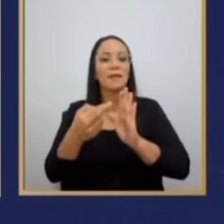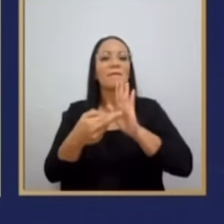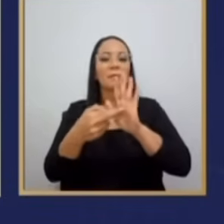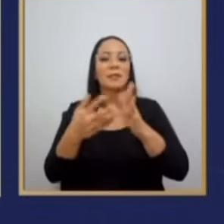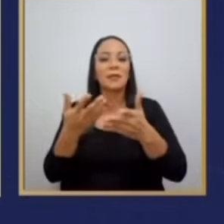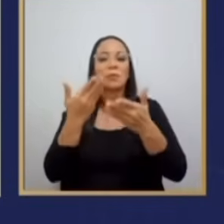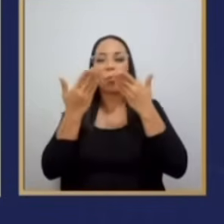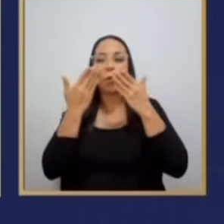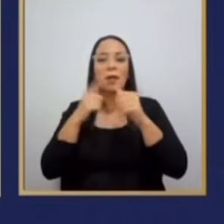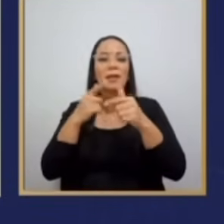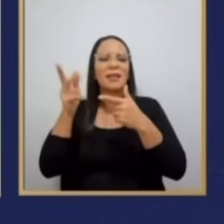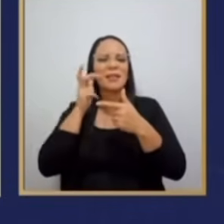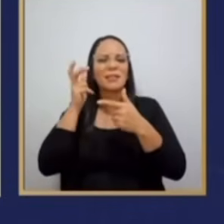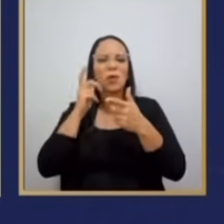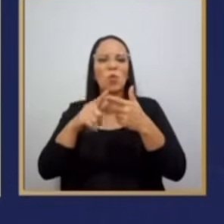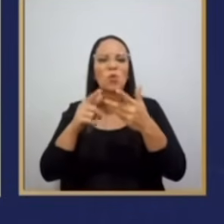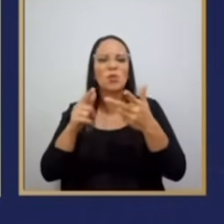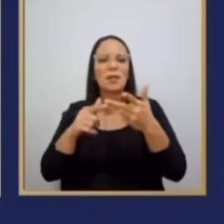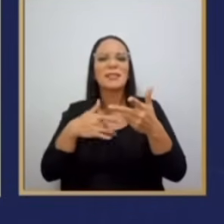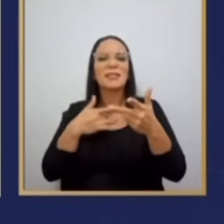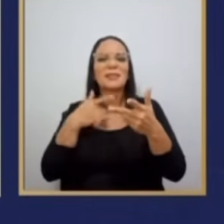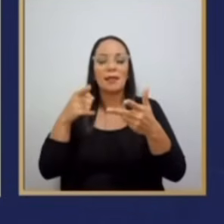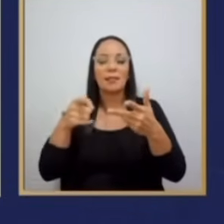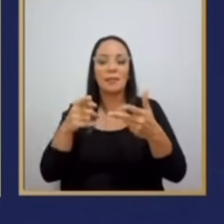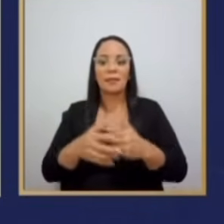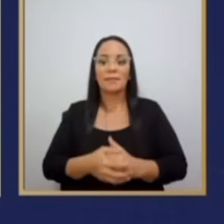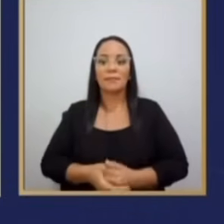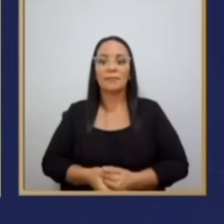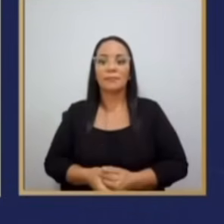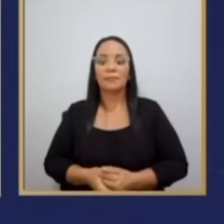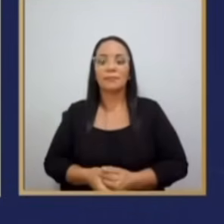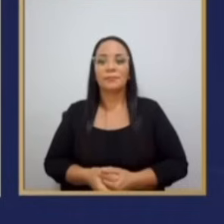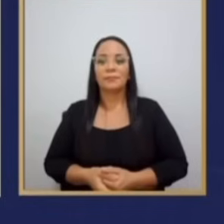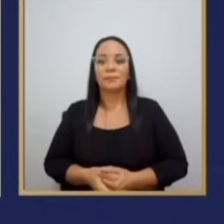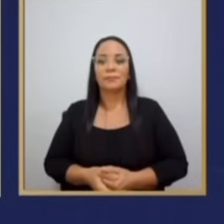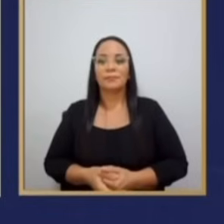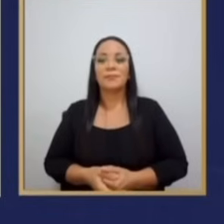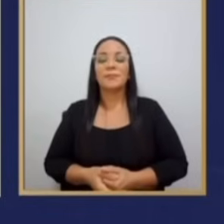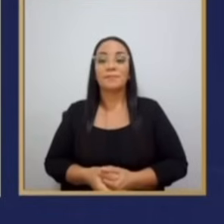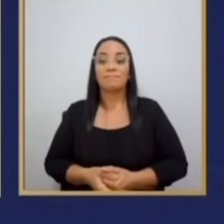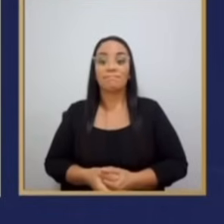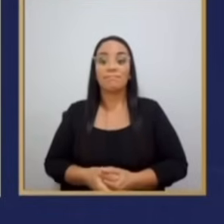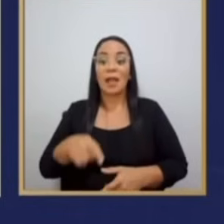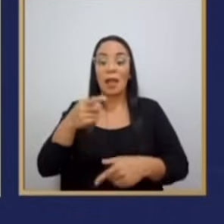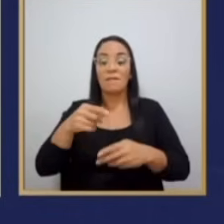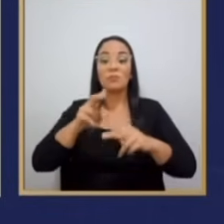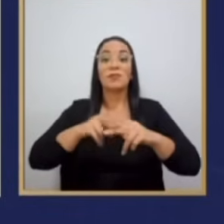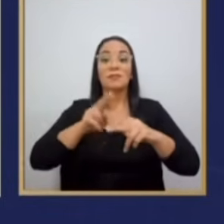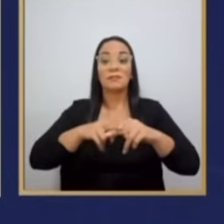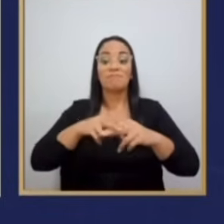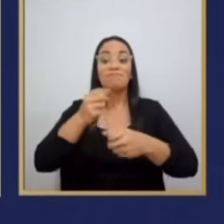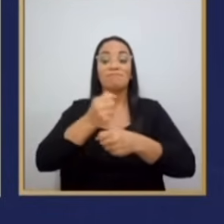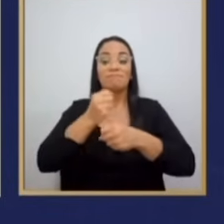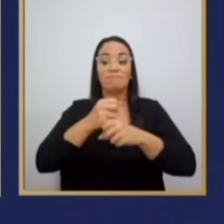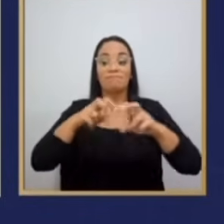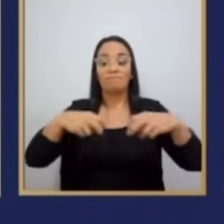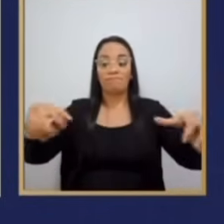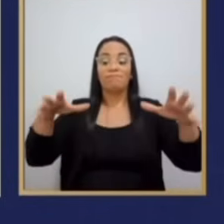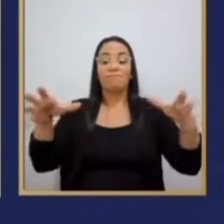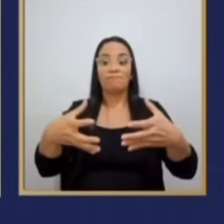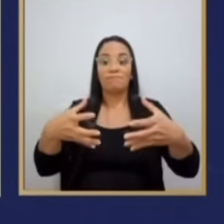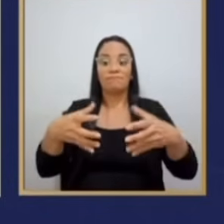se oye, qué se siente. Y ahí nos vamos a sentar a trabajar con los jerarcas correspondientes y luego